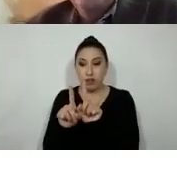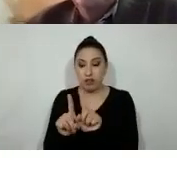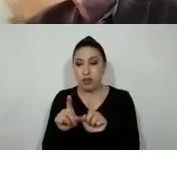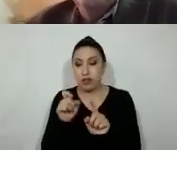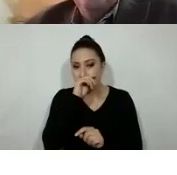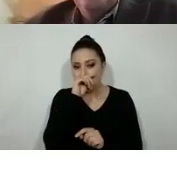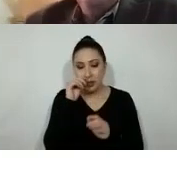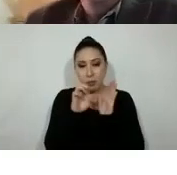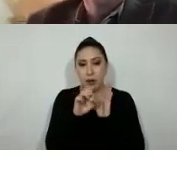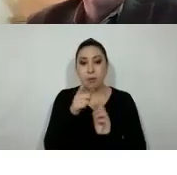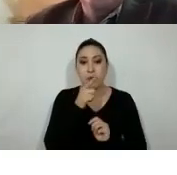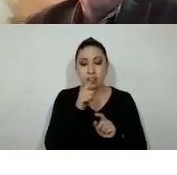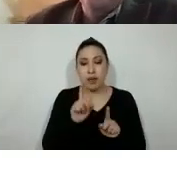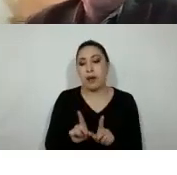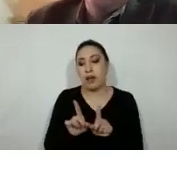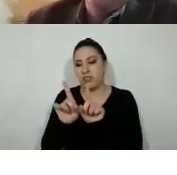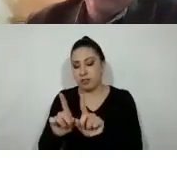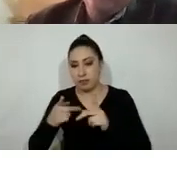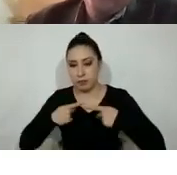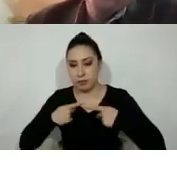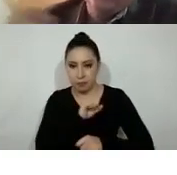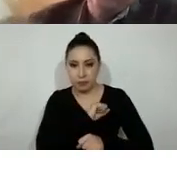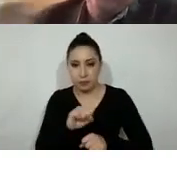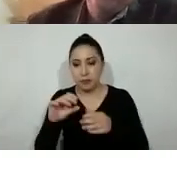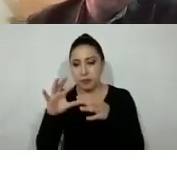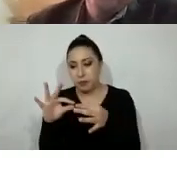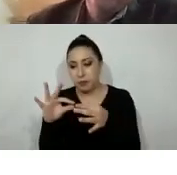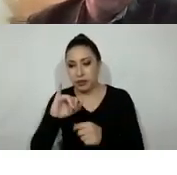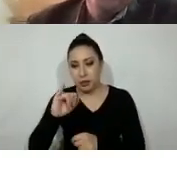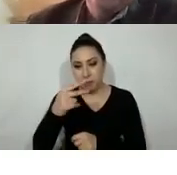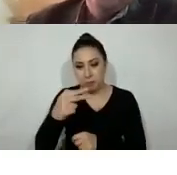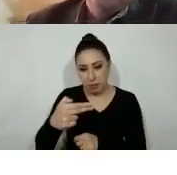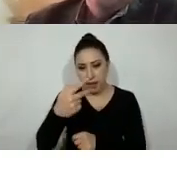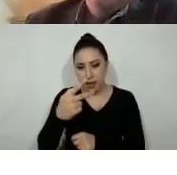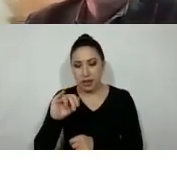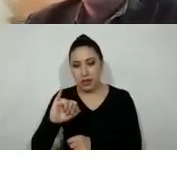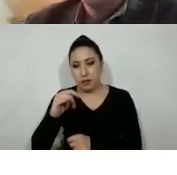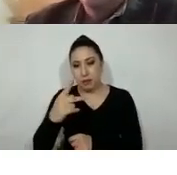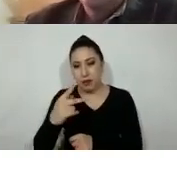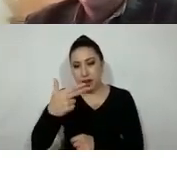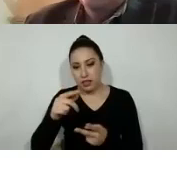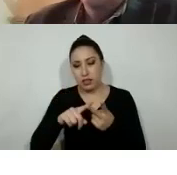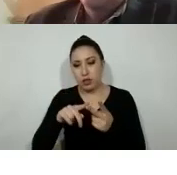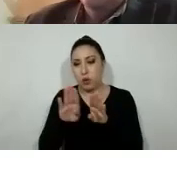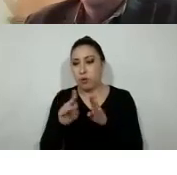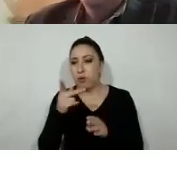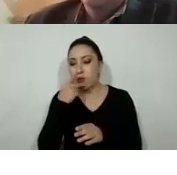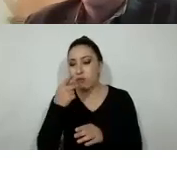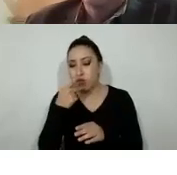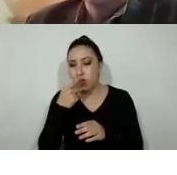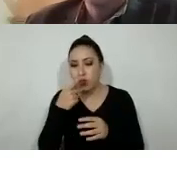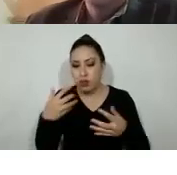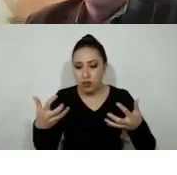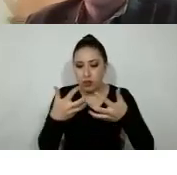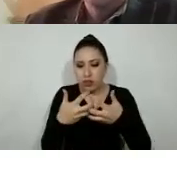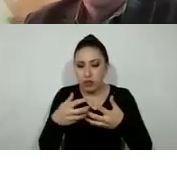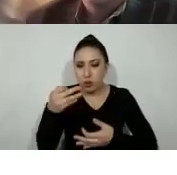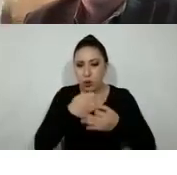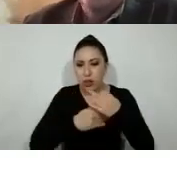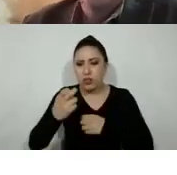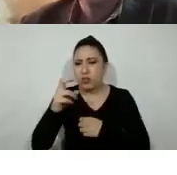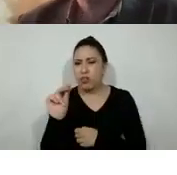una presentación y lo que describen tanto en el IPH como de forma verbal, pues no constituye una conducta delictiva, constituye, por